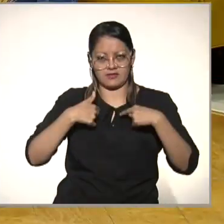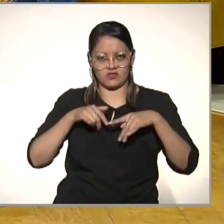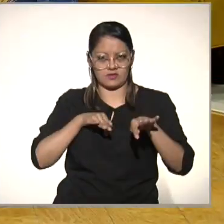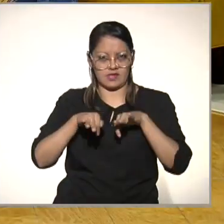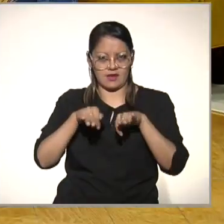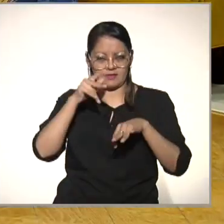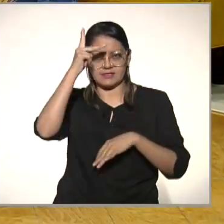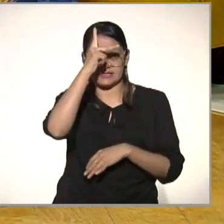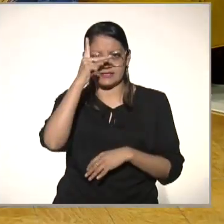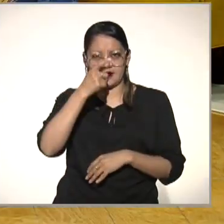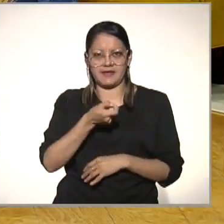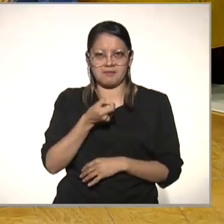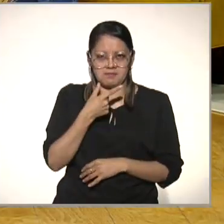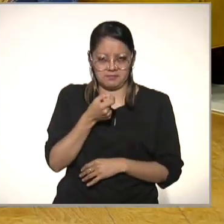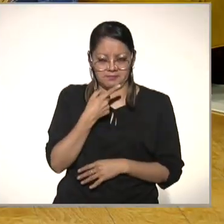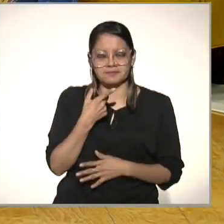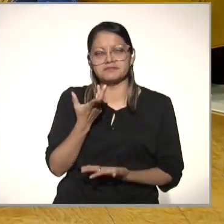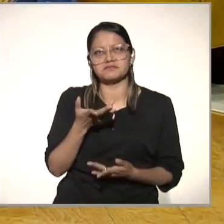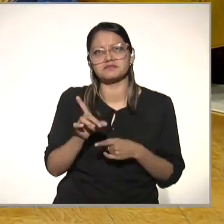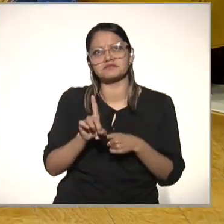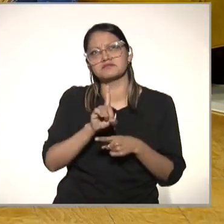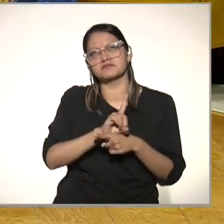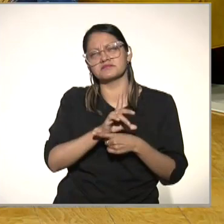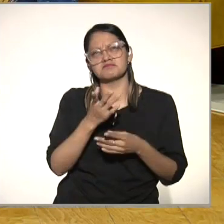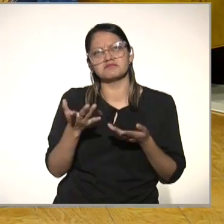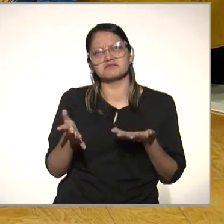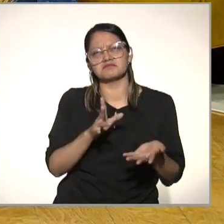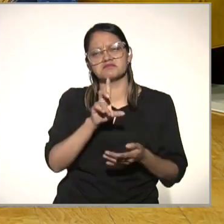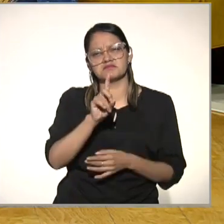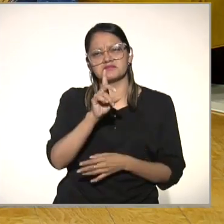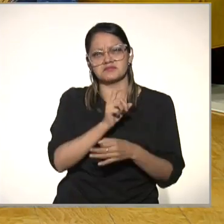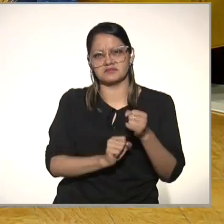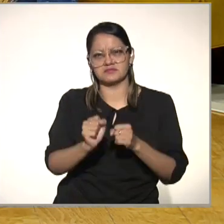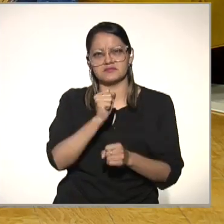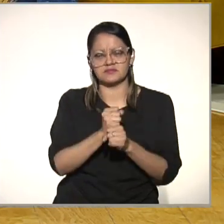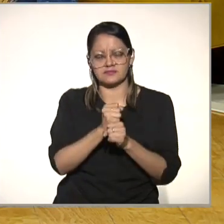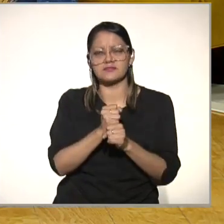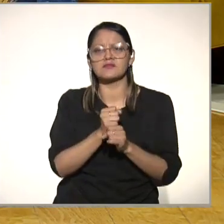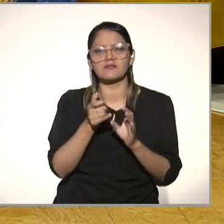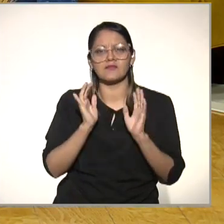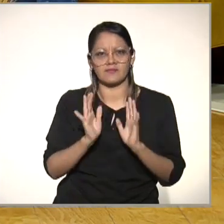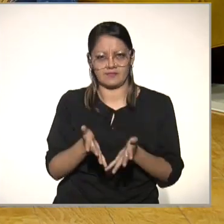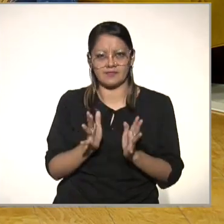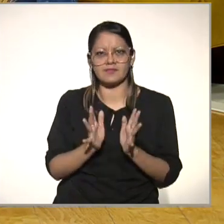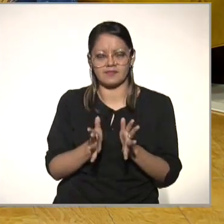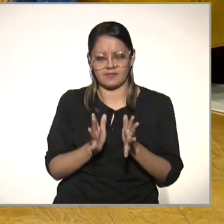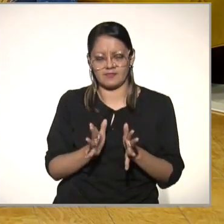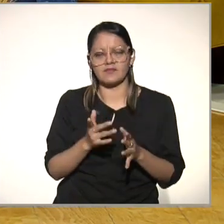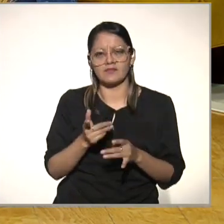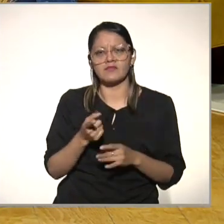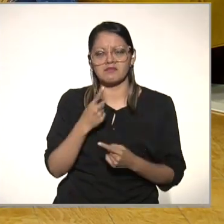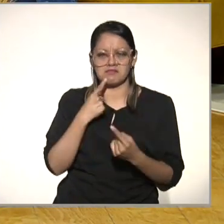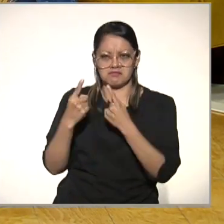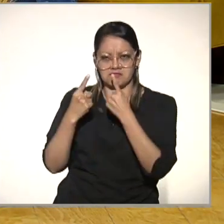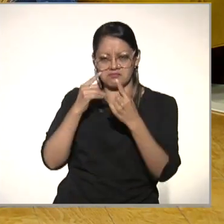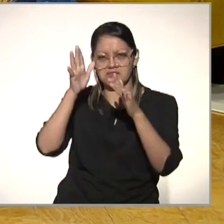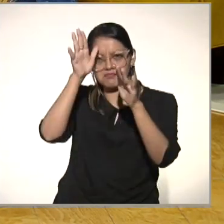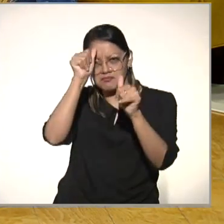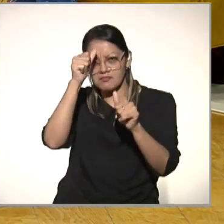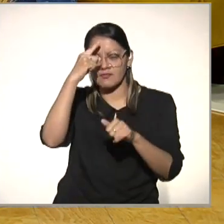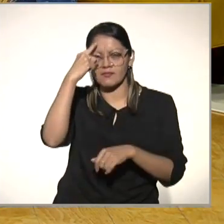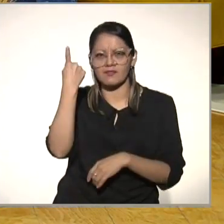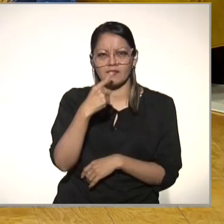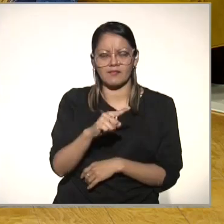la psiquiatría, desde hace más de 30 años que ya se llegó a los acuerdos de